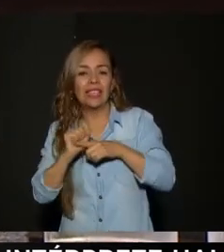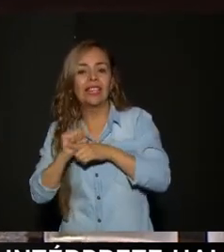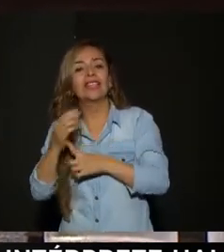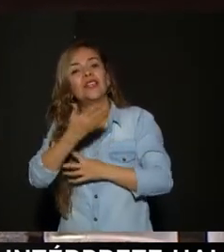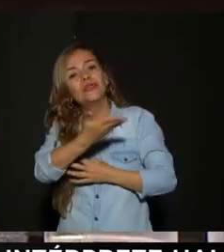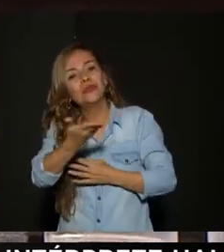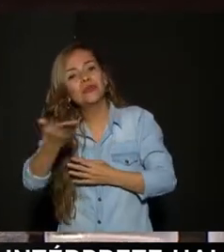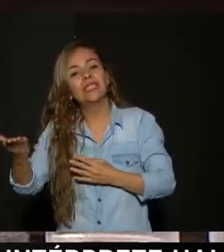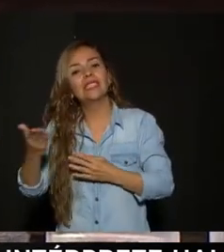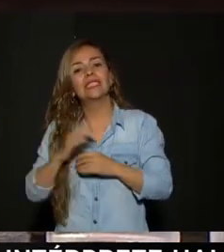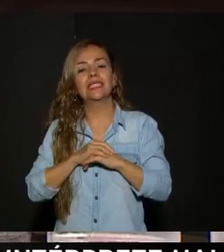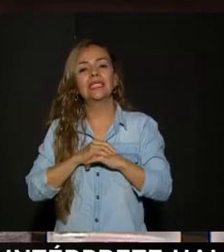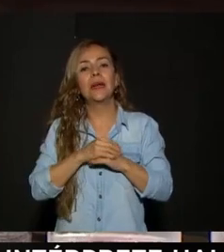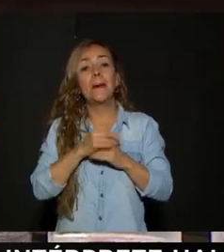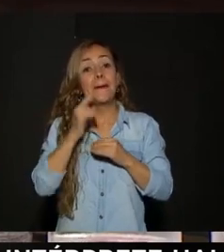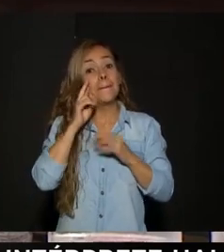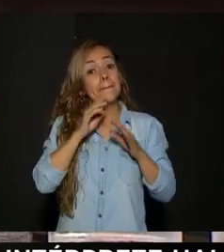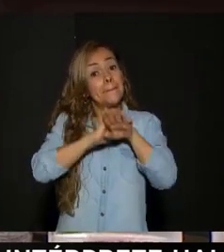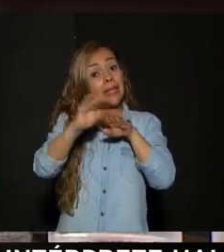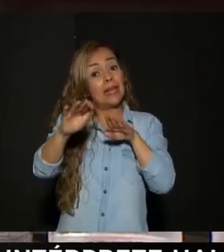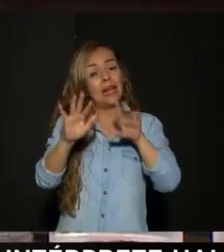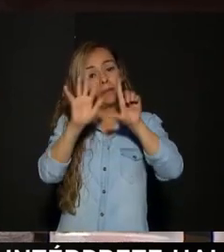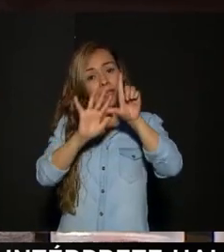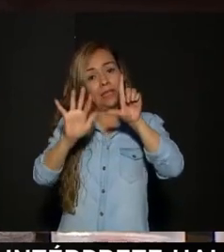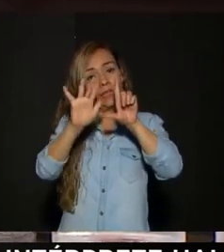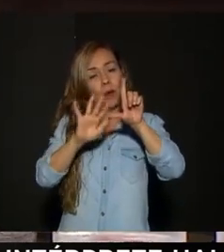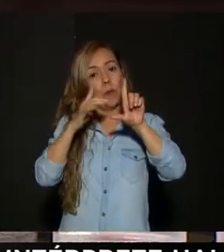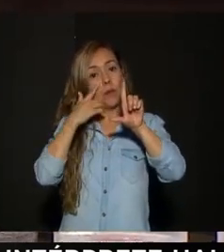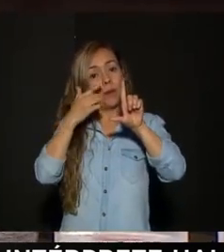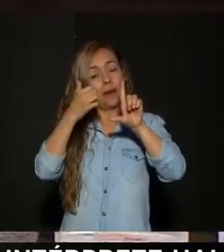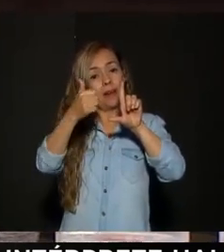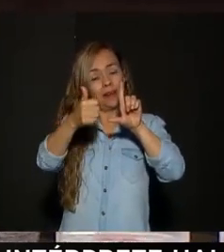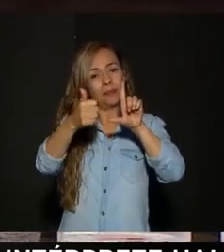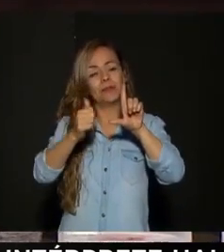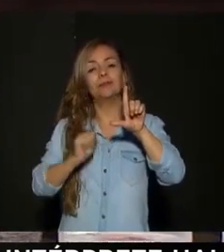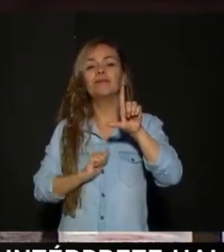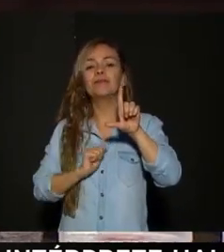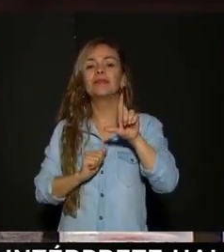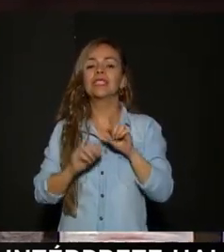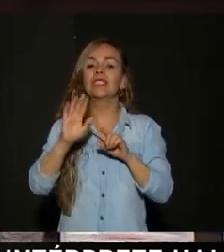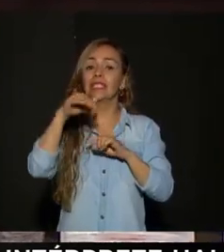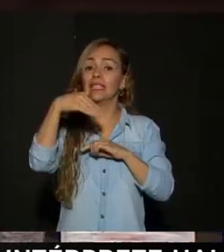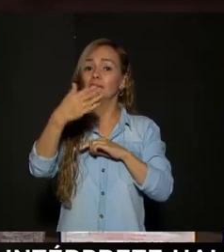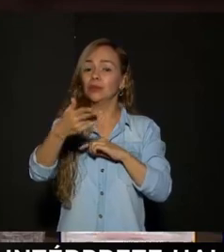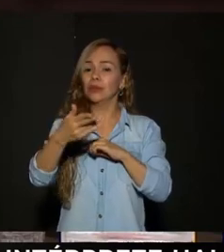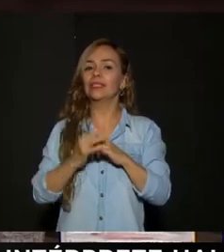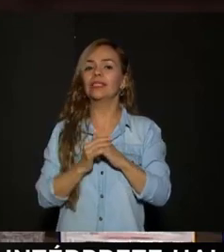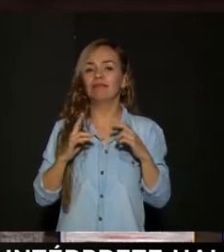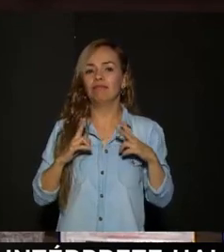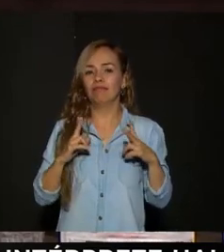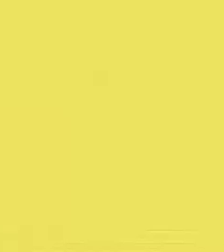a ustedes los voy a invitar a que veamos un video de Tomás Ceballos que está sembrando y los dejo con unos mensajes